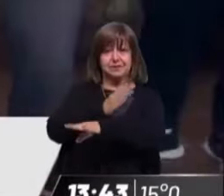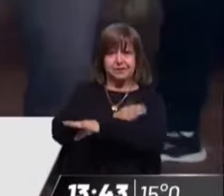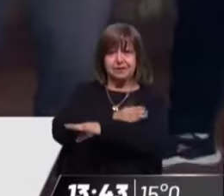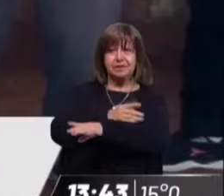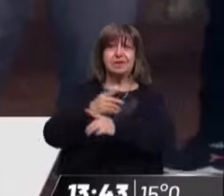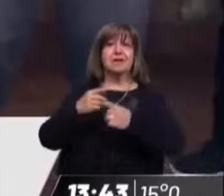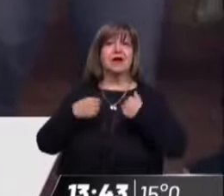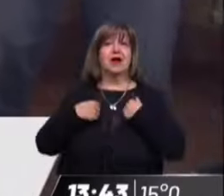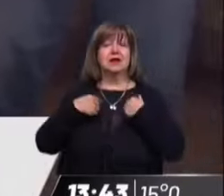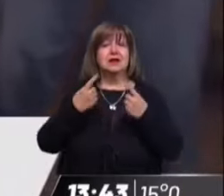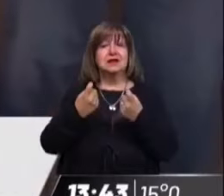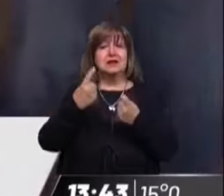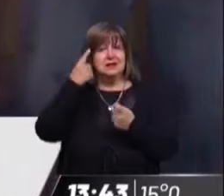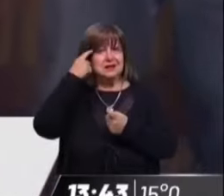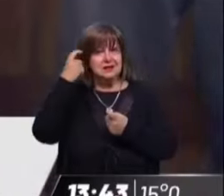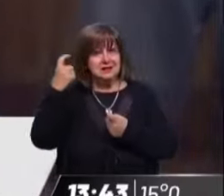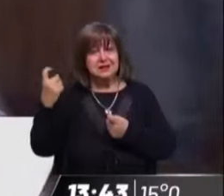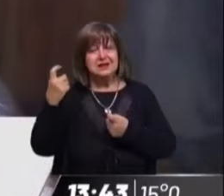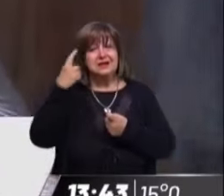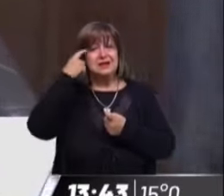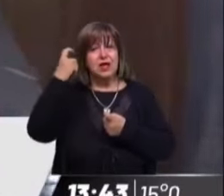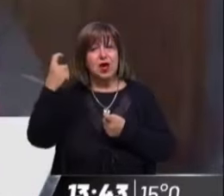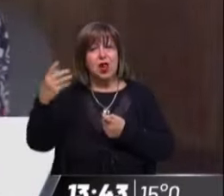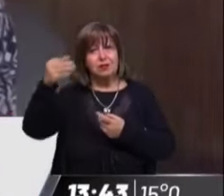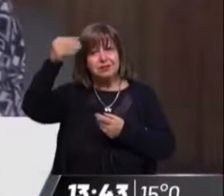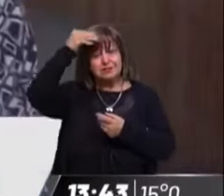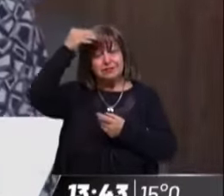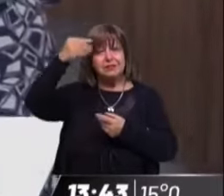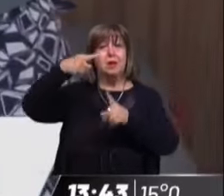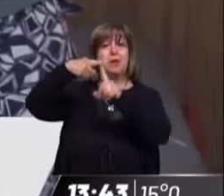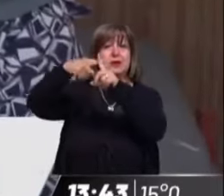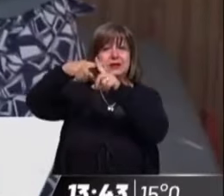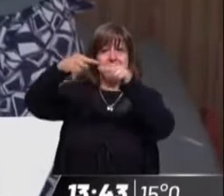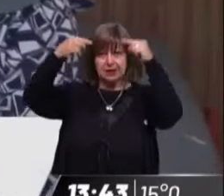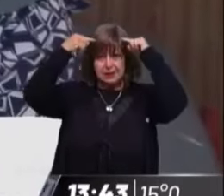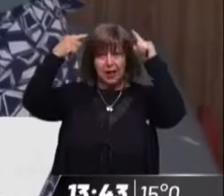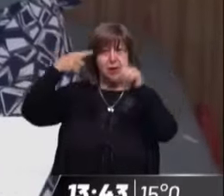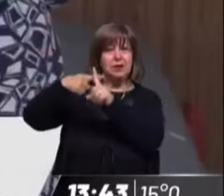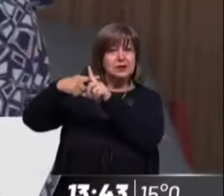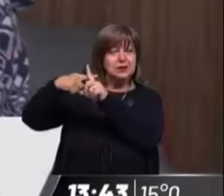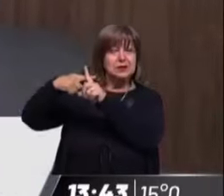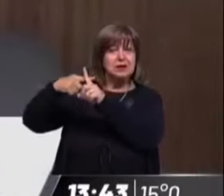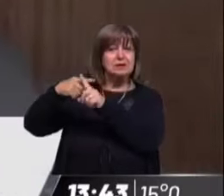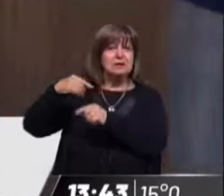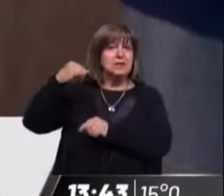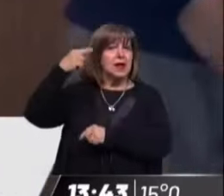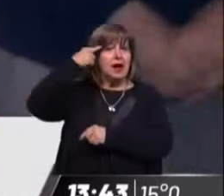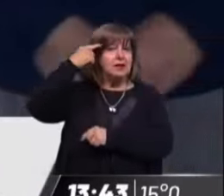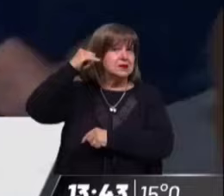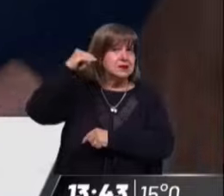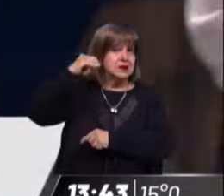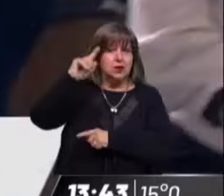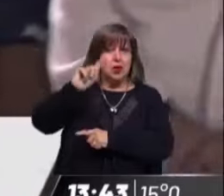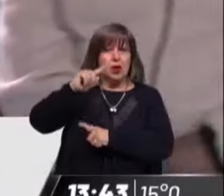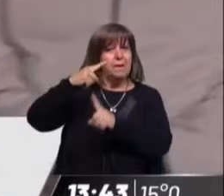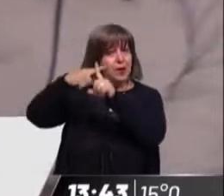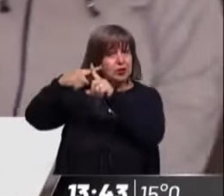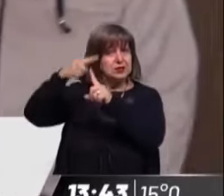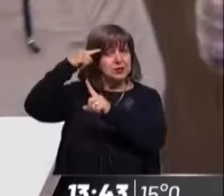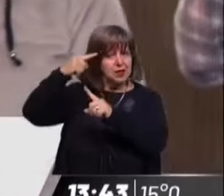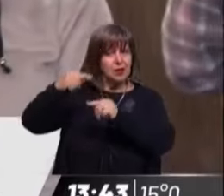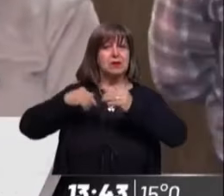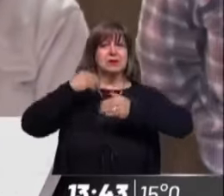psicológico, en la gimnasia, en todo. Es como una suma de cosas a partir de los 50. Así que no hay que esperar